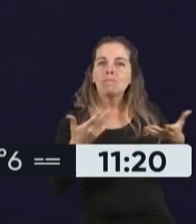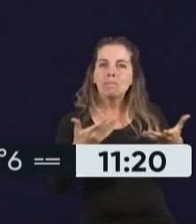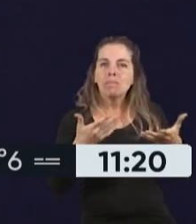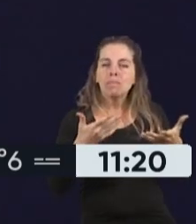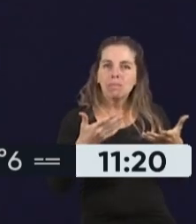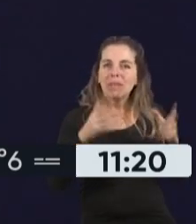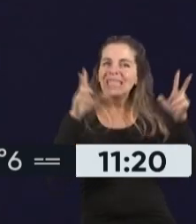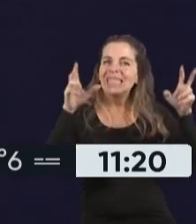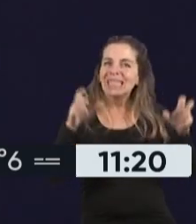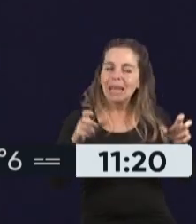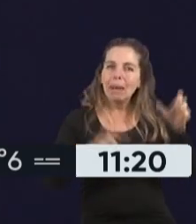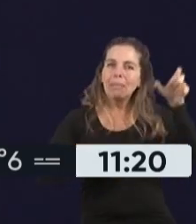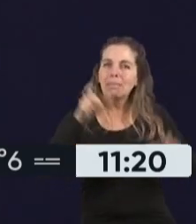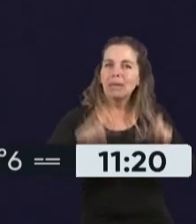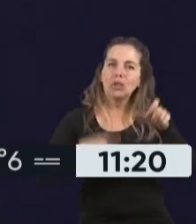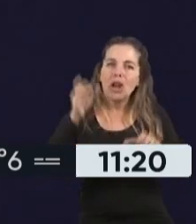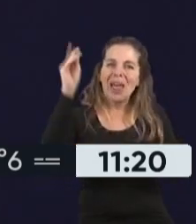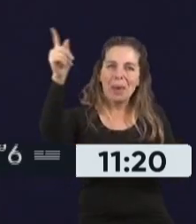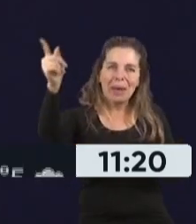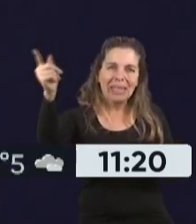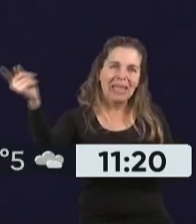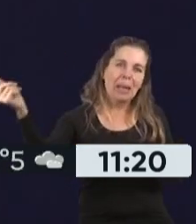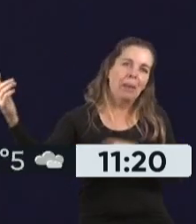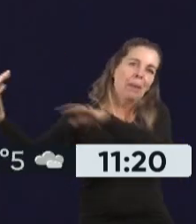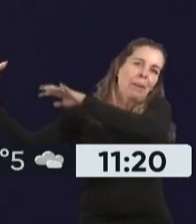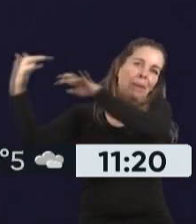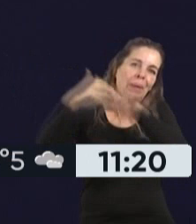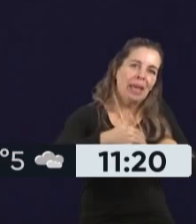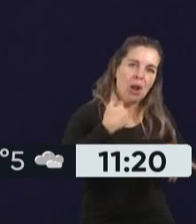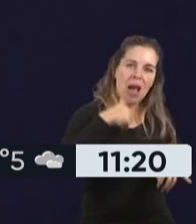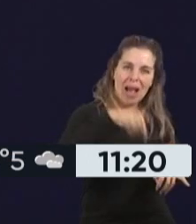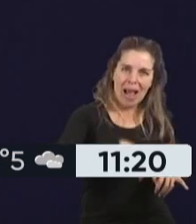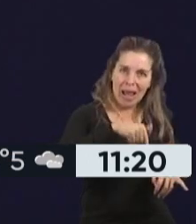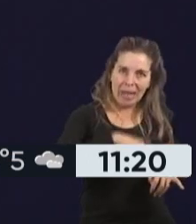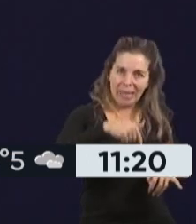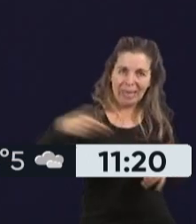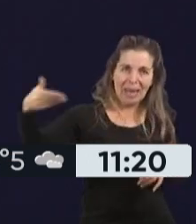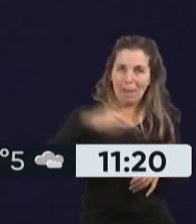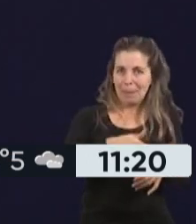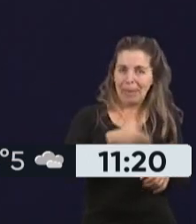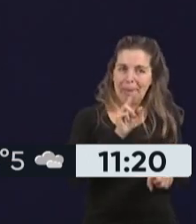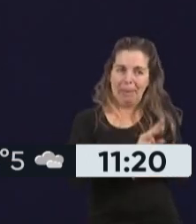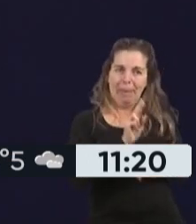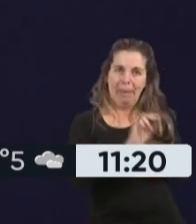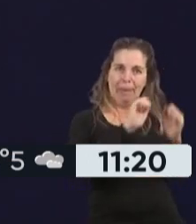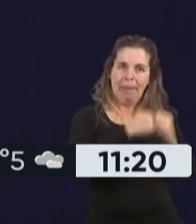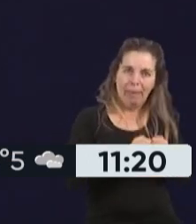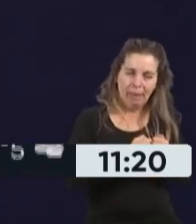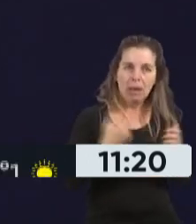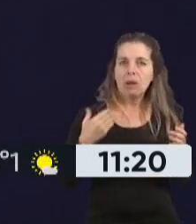Tema refugiados o personas que piden asilo no depende de nosotros, sino que cada